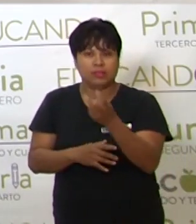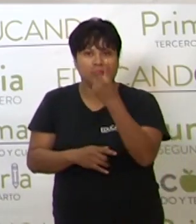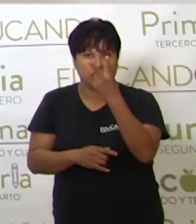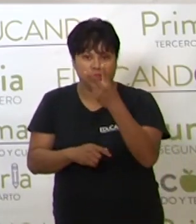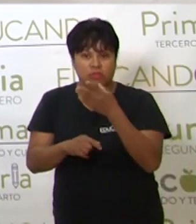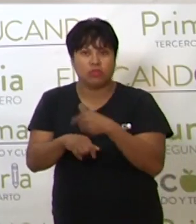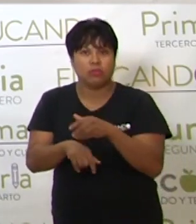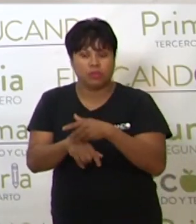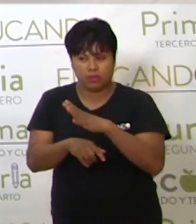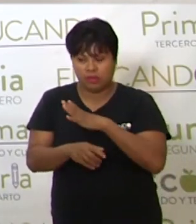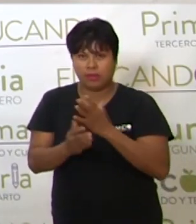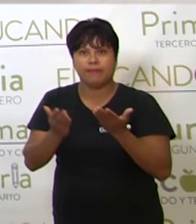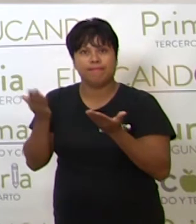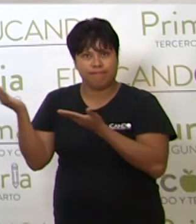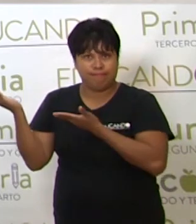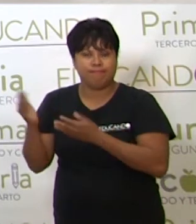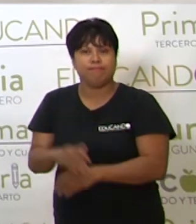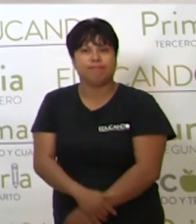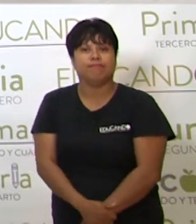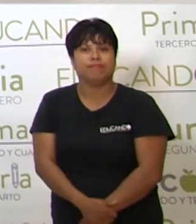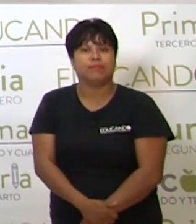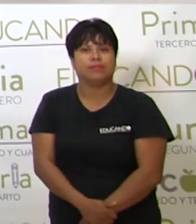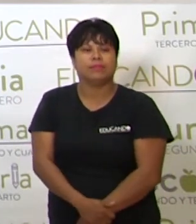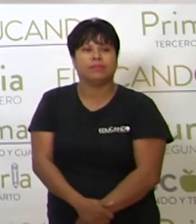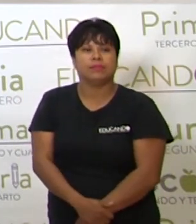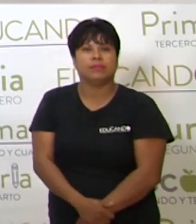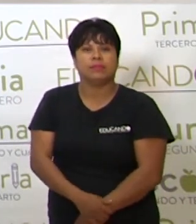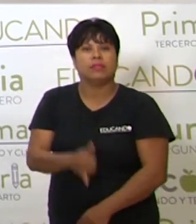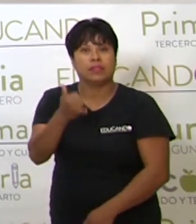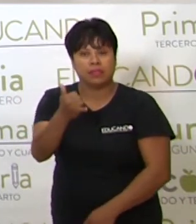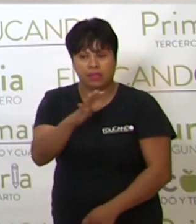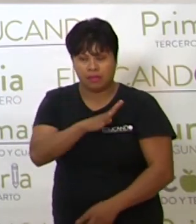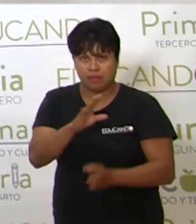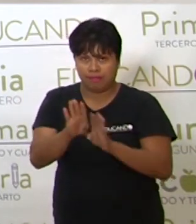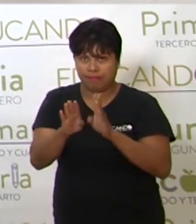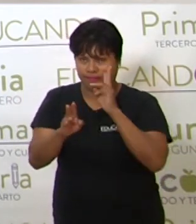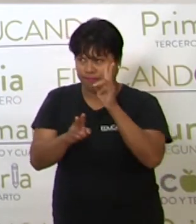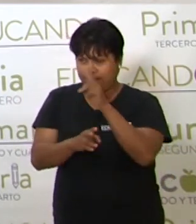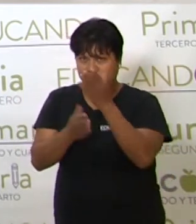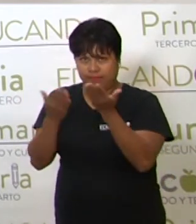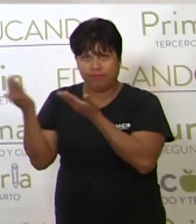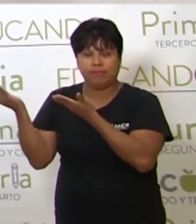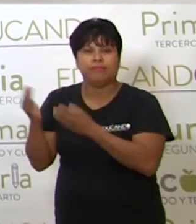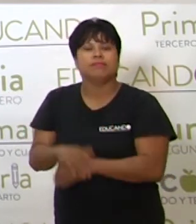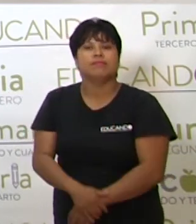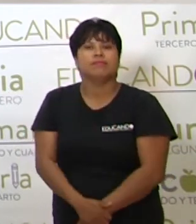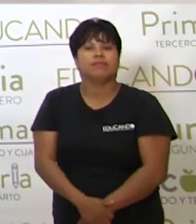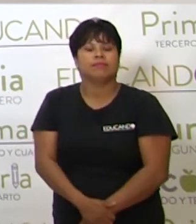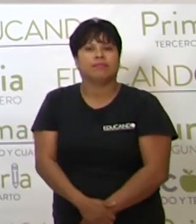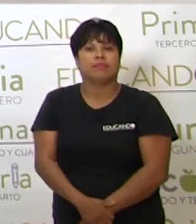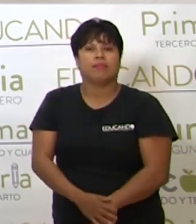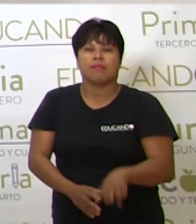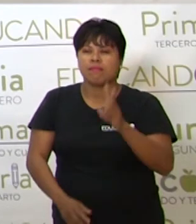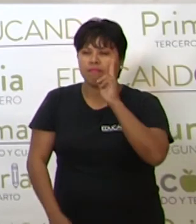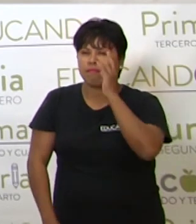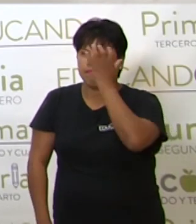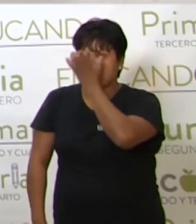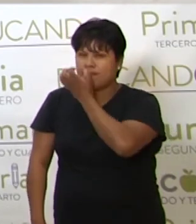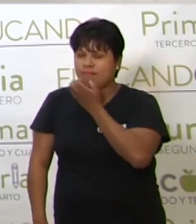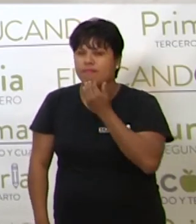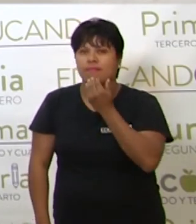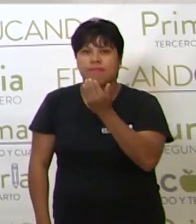fracciones que tenemos acá y va a quedar de la siguiente manera observen bien